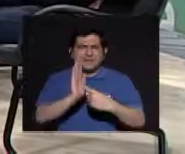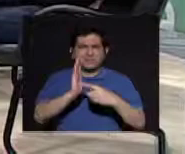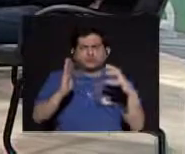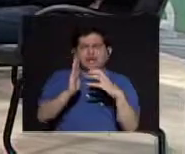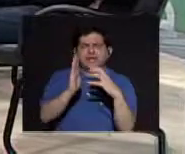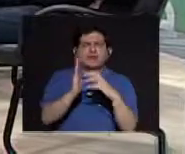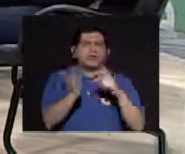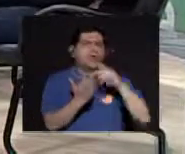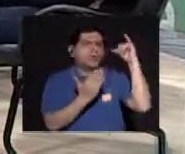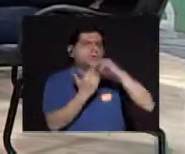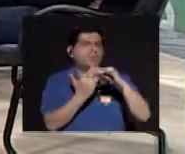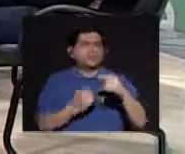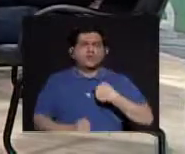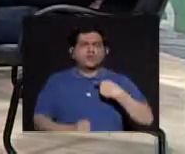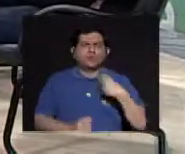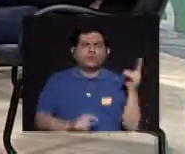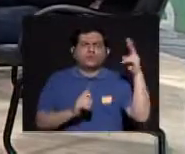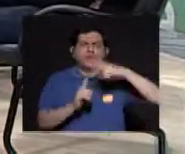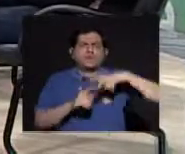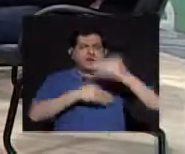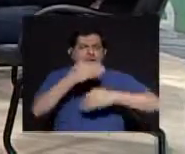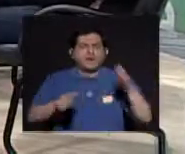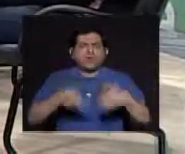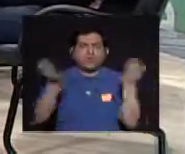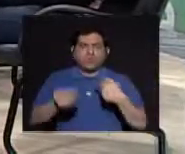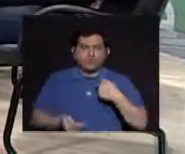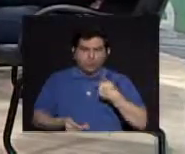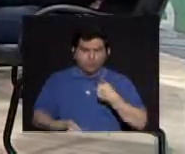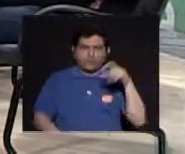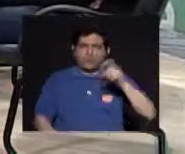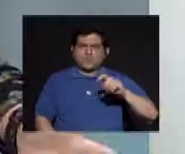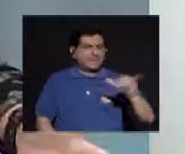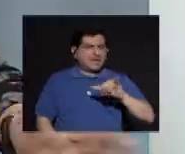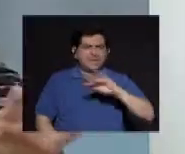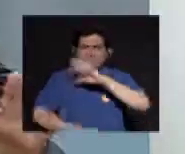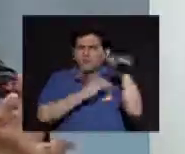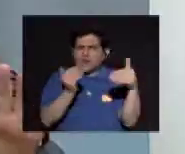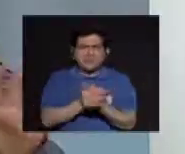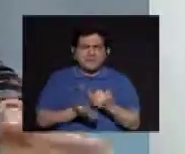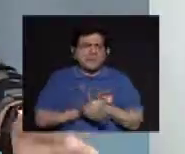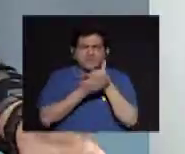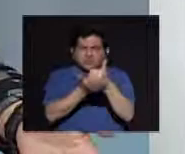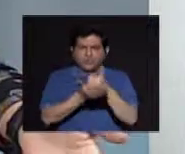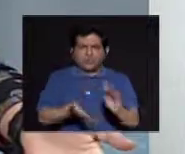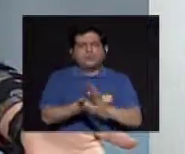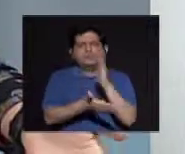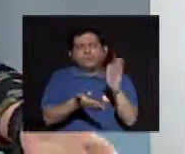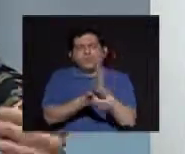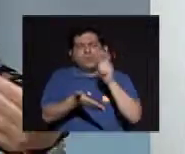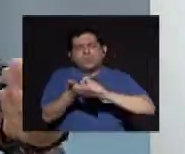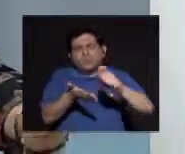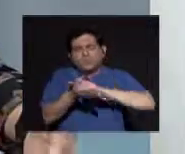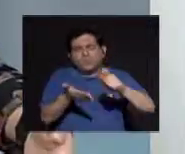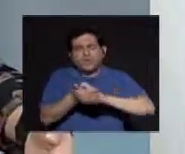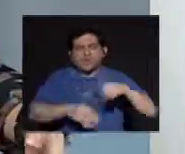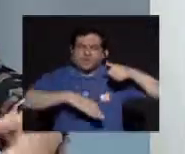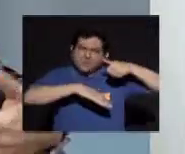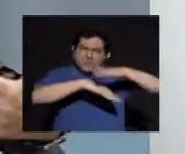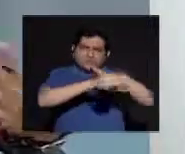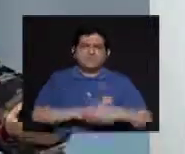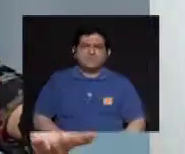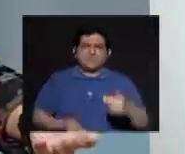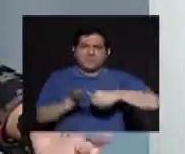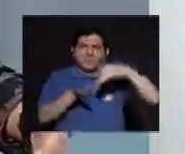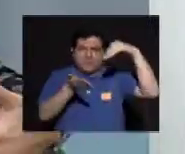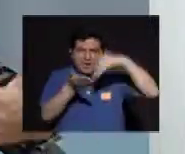mostrás un proyecto, o sea, ¿cómo aplica uno? ¿Qué O llevas? sea, uno tenía que llenar un montón de, como casi que cualquier beca, ¿verdad? Un poco de formularios,